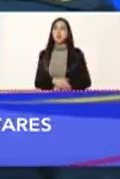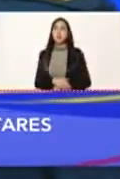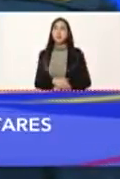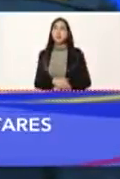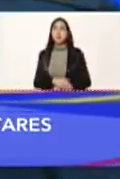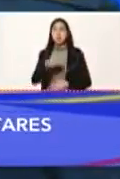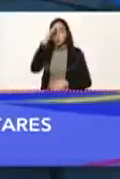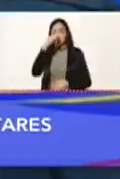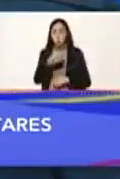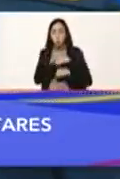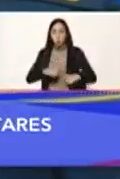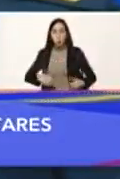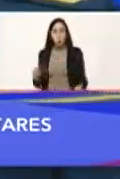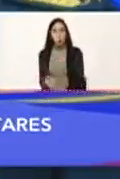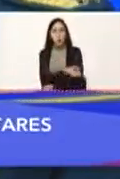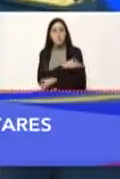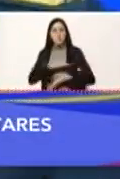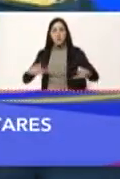¡Soldado brillante!